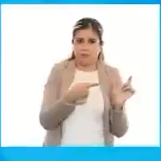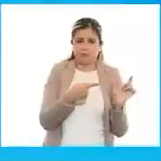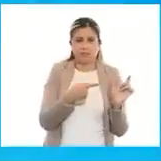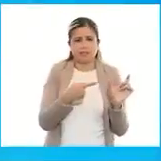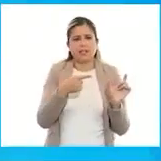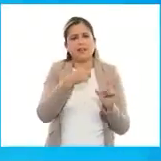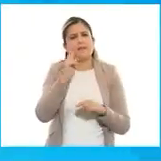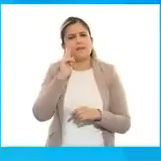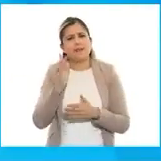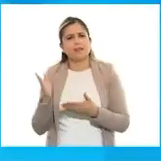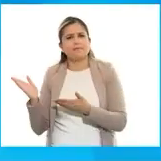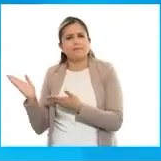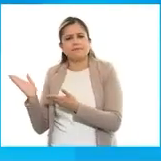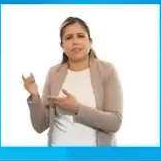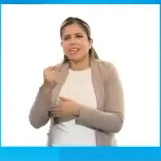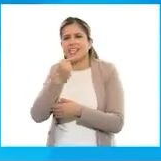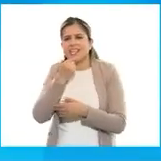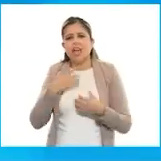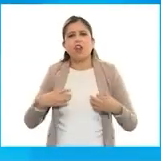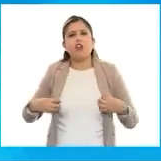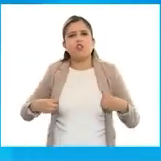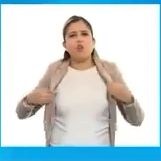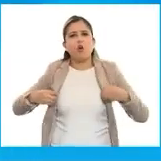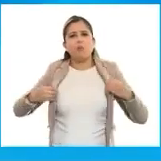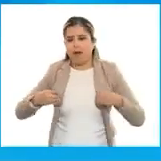vemos que hay una niña doblando la ropa.